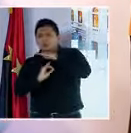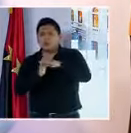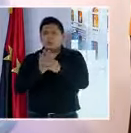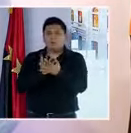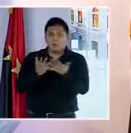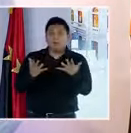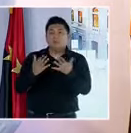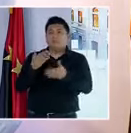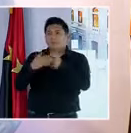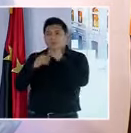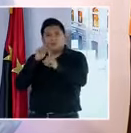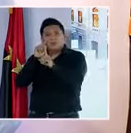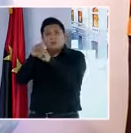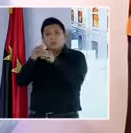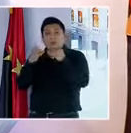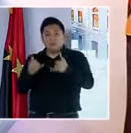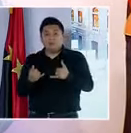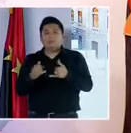el departamento